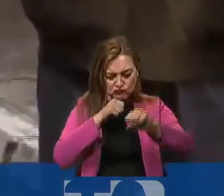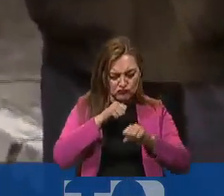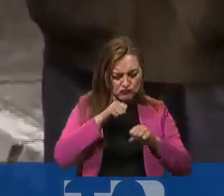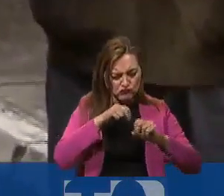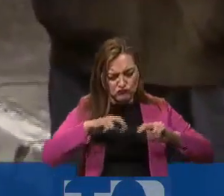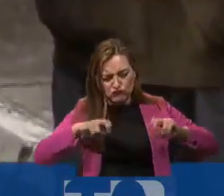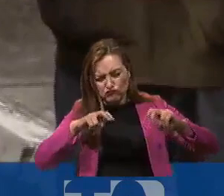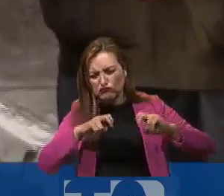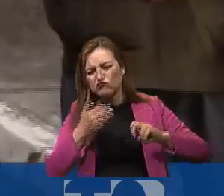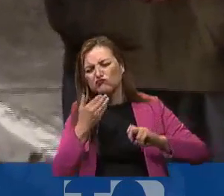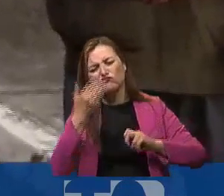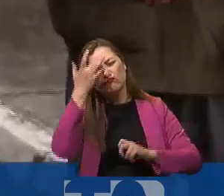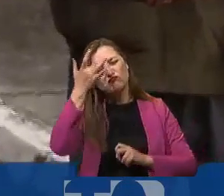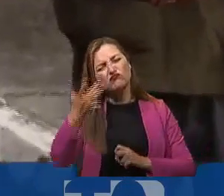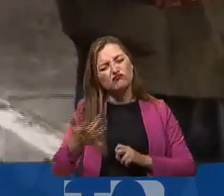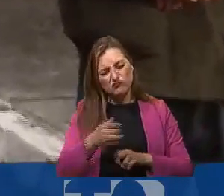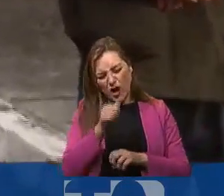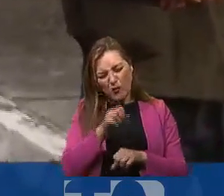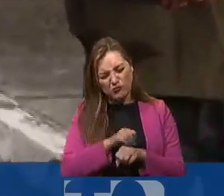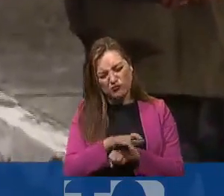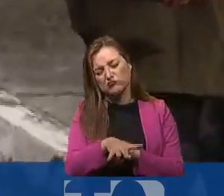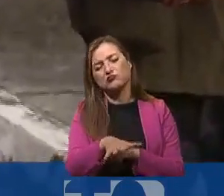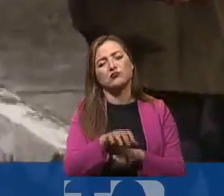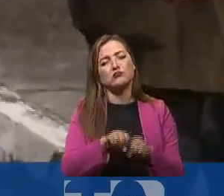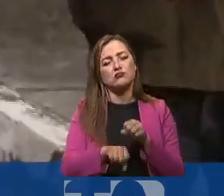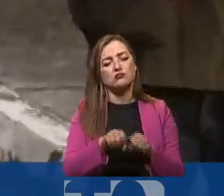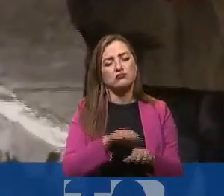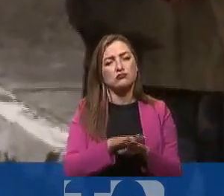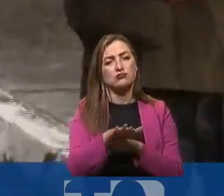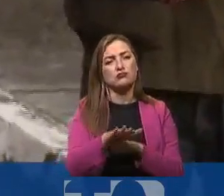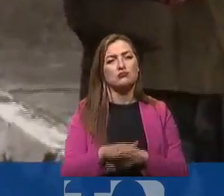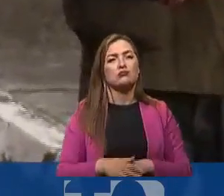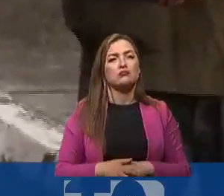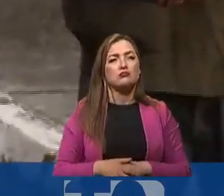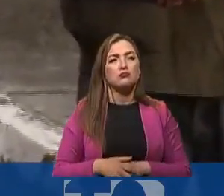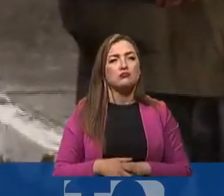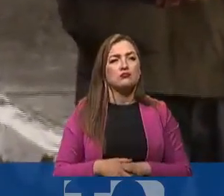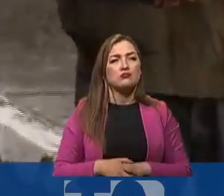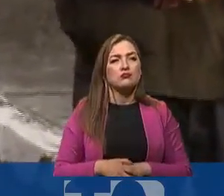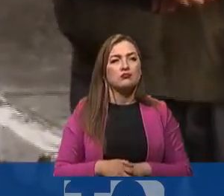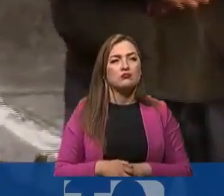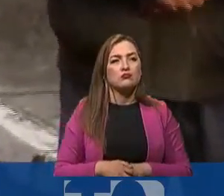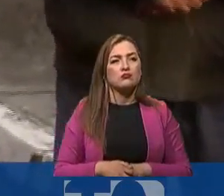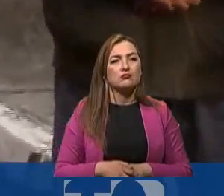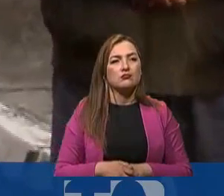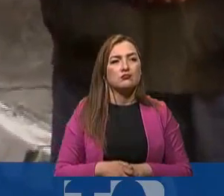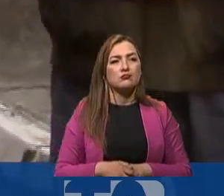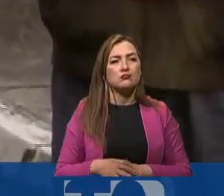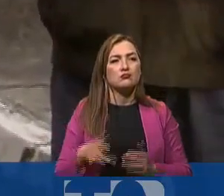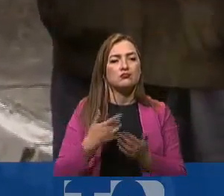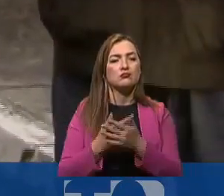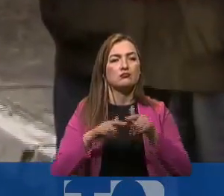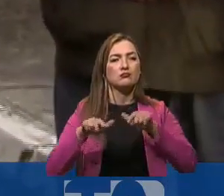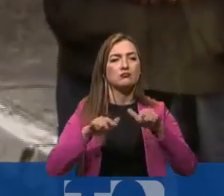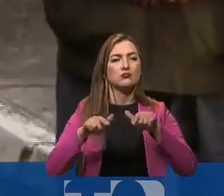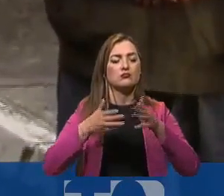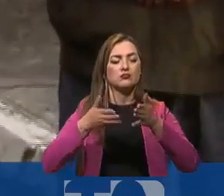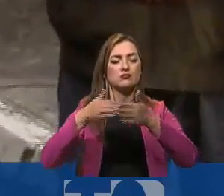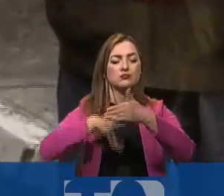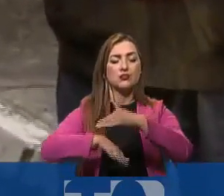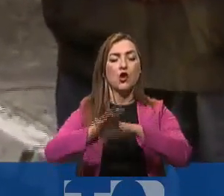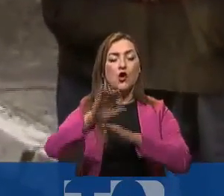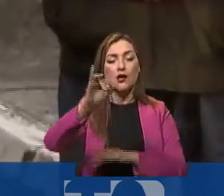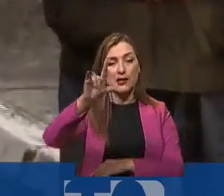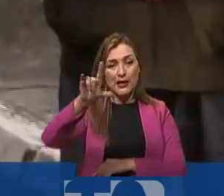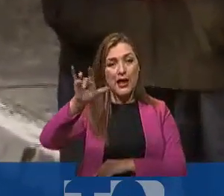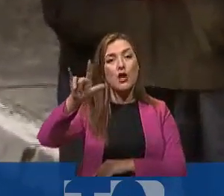generando estas fugas que además, como mencionan los vecinos, dañan la calzada. Esta, para llegar a esta ubicación, se entra por la vía Hilalo. Desde